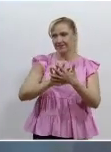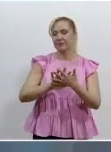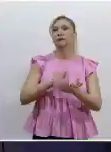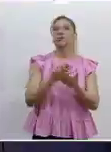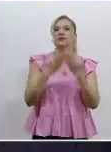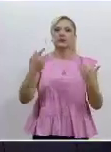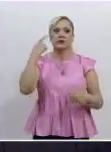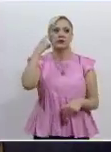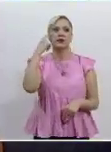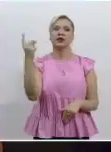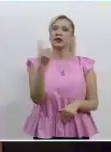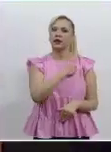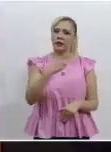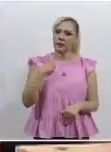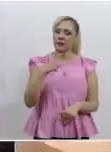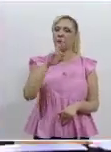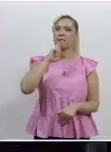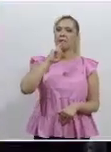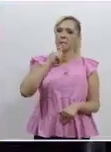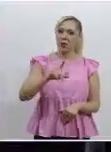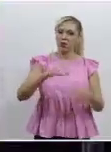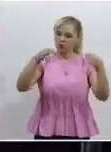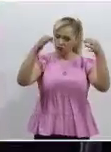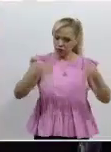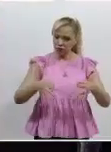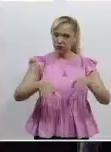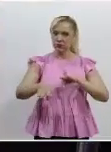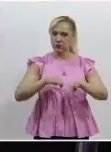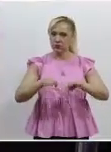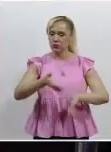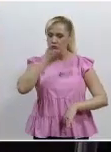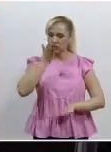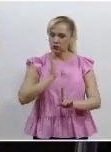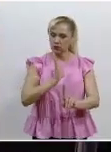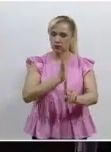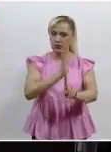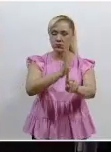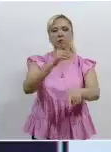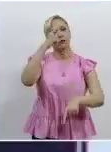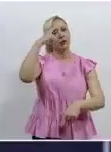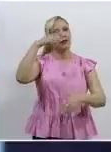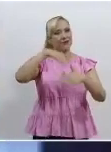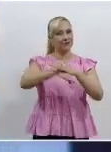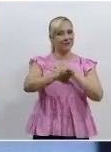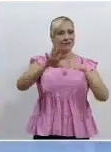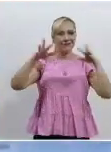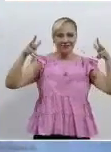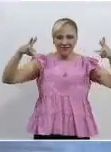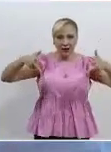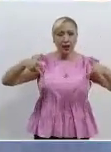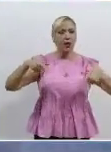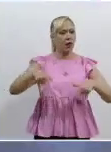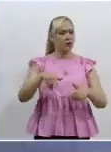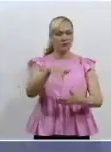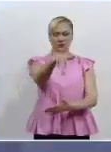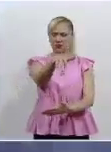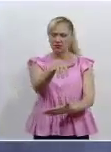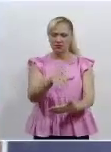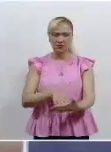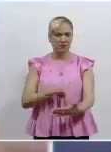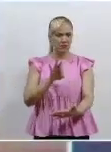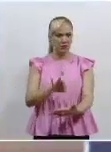institucionalizar las mejores prácticas judiciales, se dio a conocer que las guías judiciales de conducción de audiencias penales serán textos básicos en los cursos